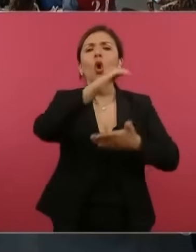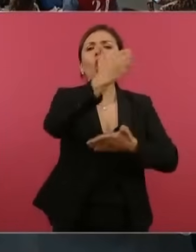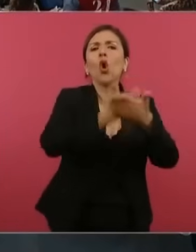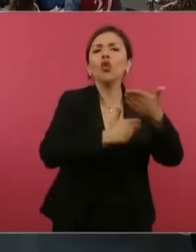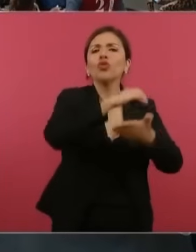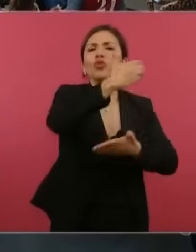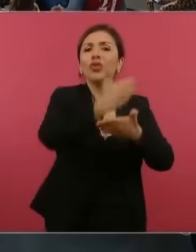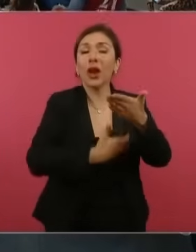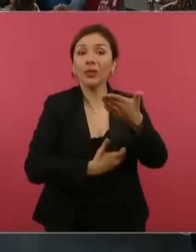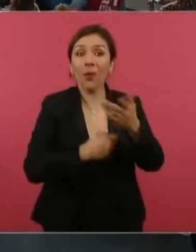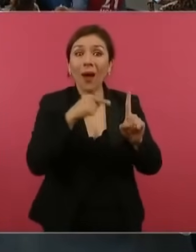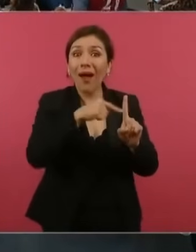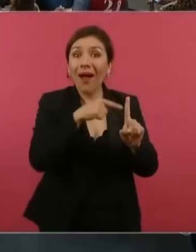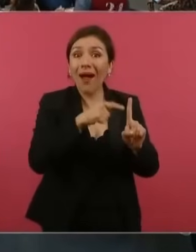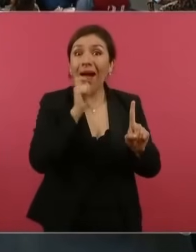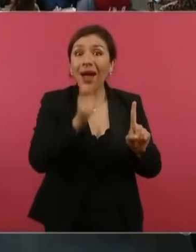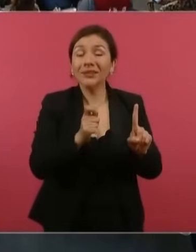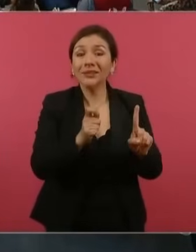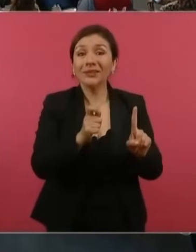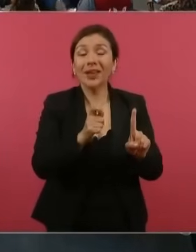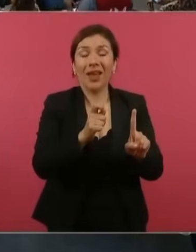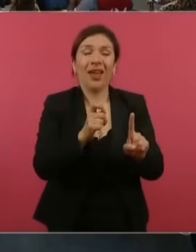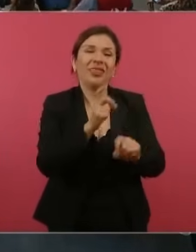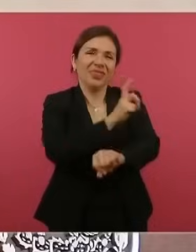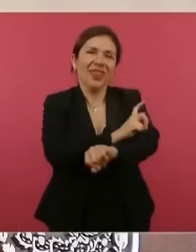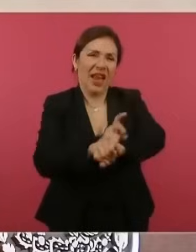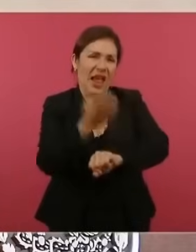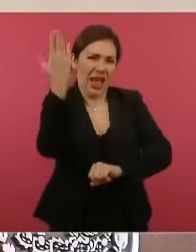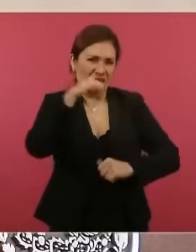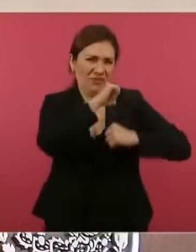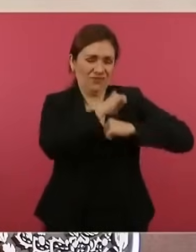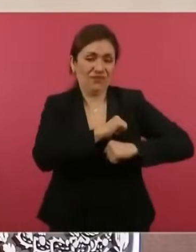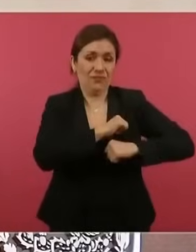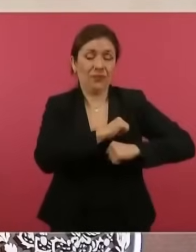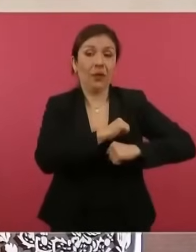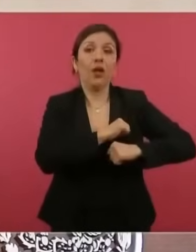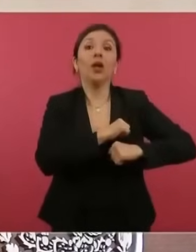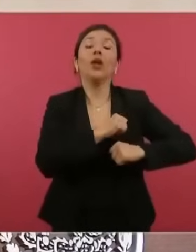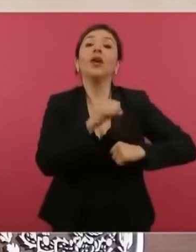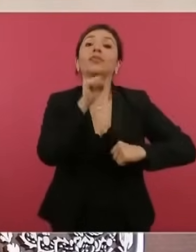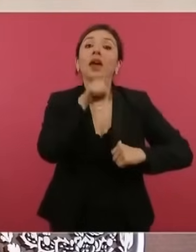siendo autoridad como delegada y siendo senadora,